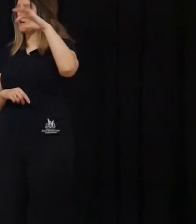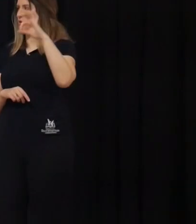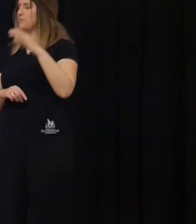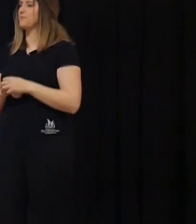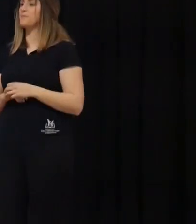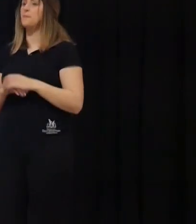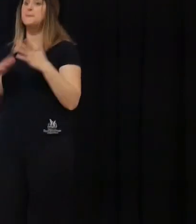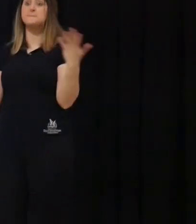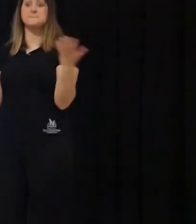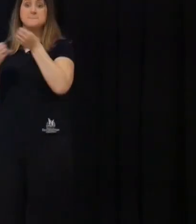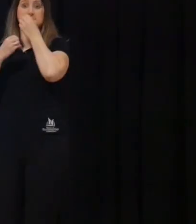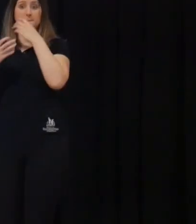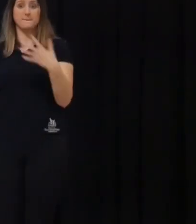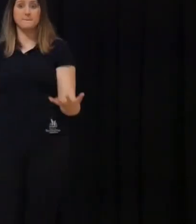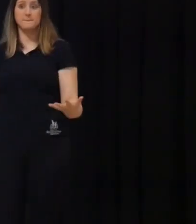Vale, pues entonces